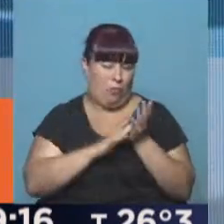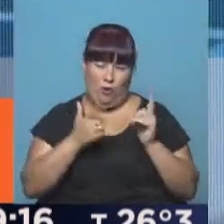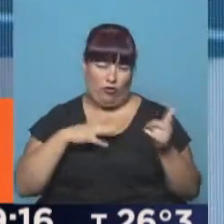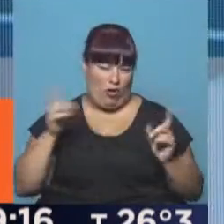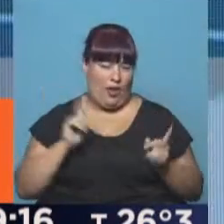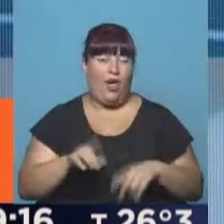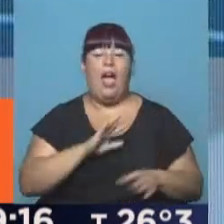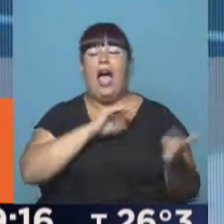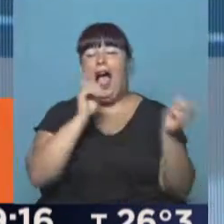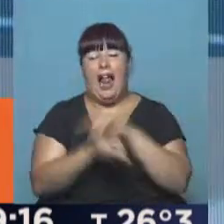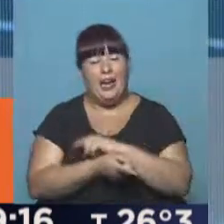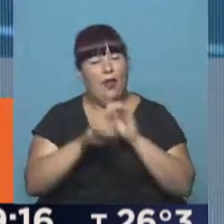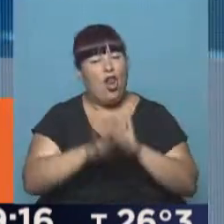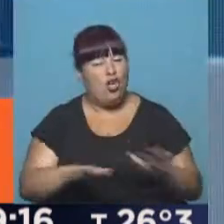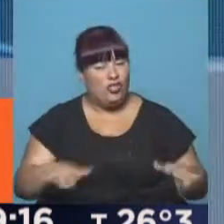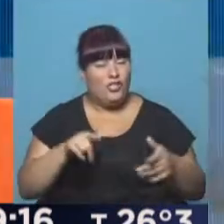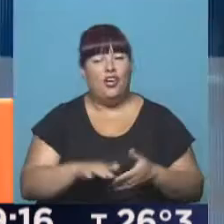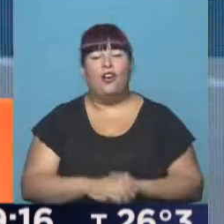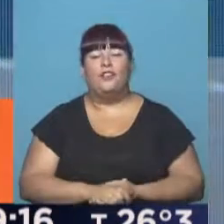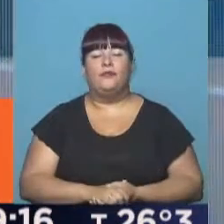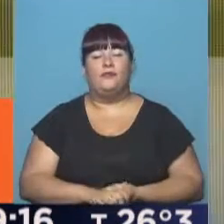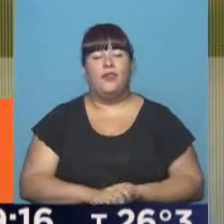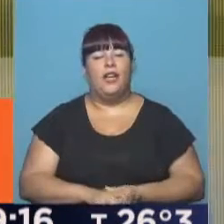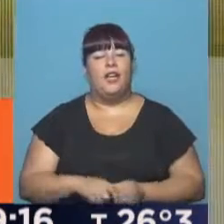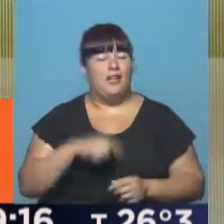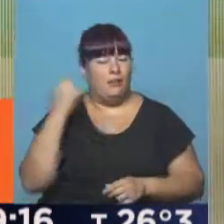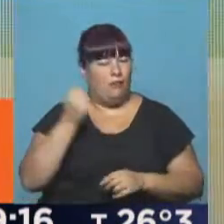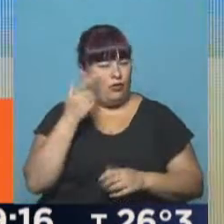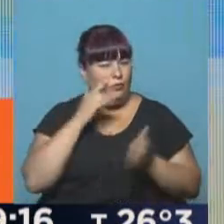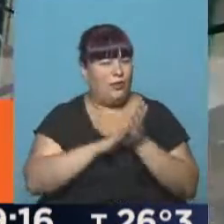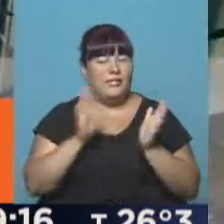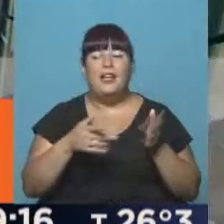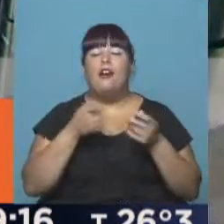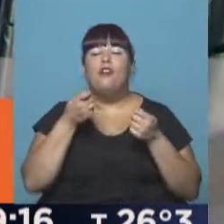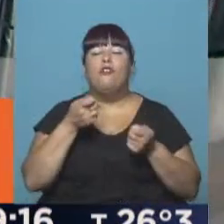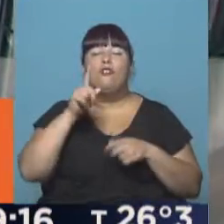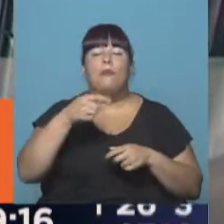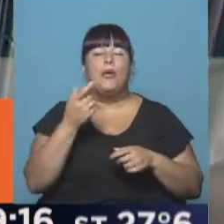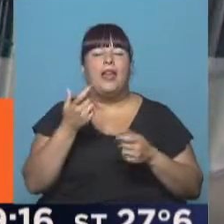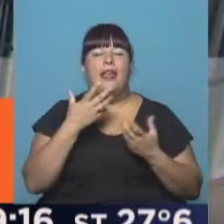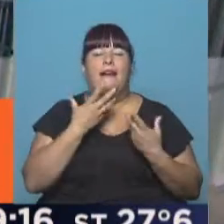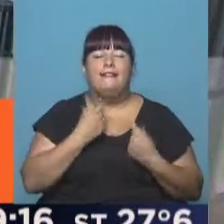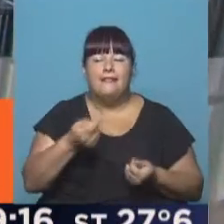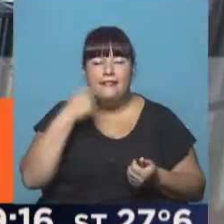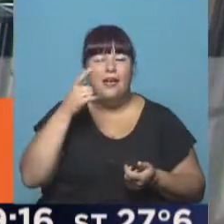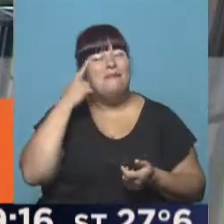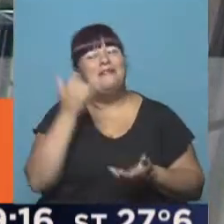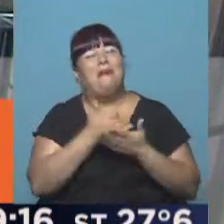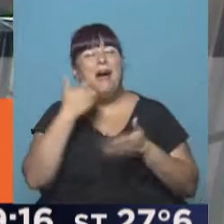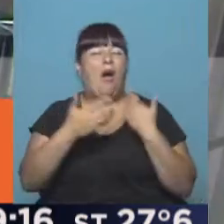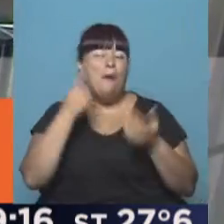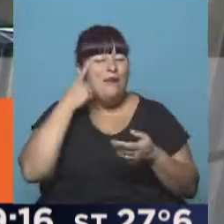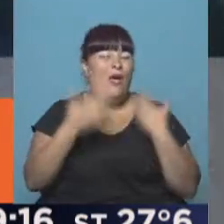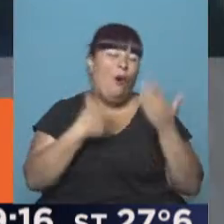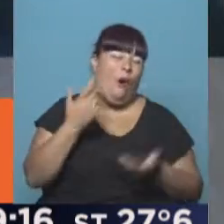demostrado y por el contrario, en los chicos ha sido claramente demostrado un inductor en la dependencia de la lo nicotina. toman como juguetito. Empieza